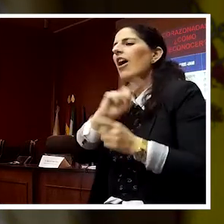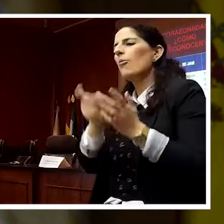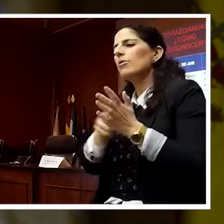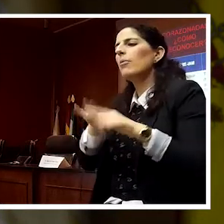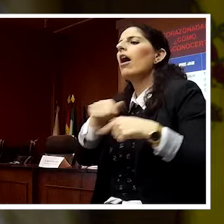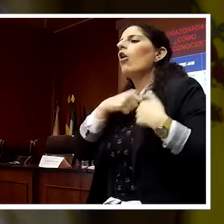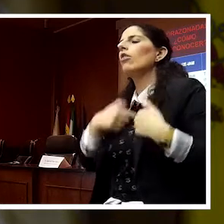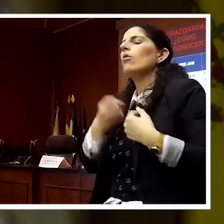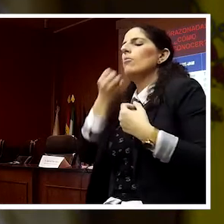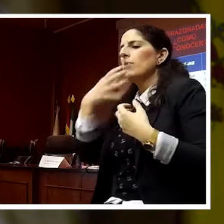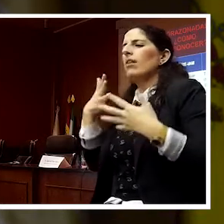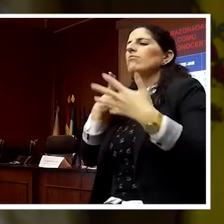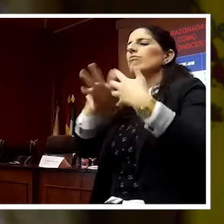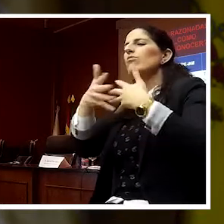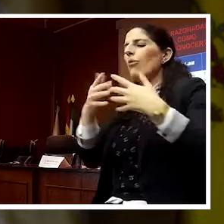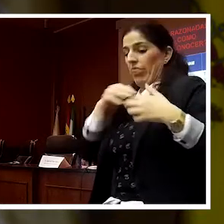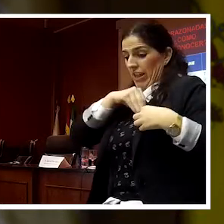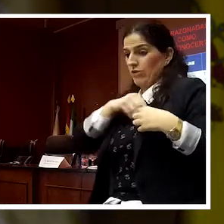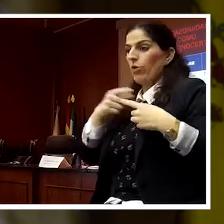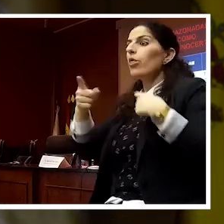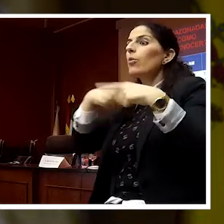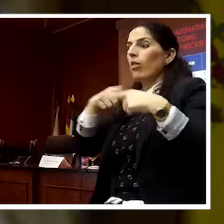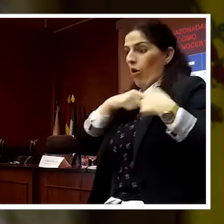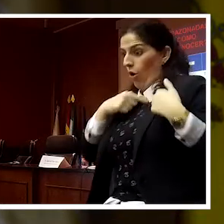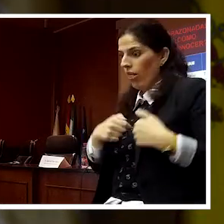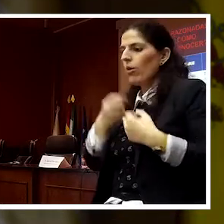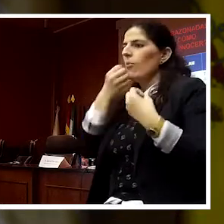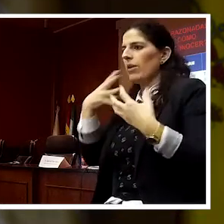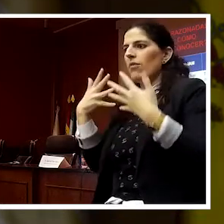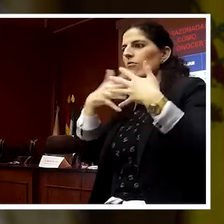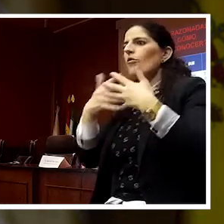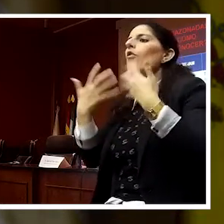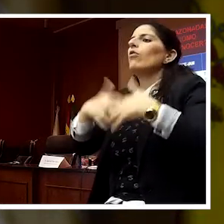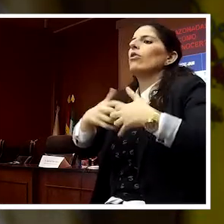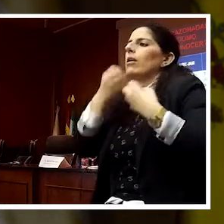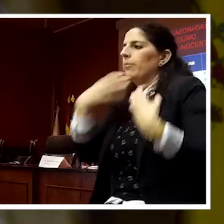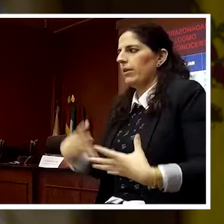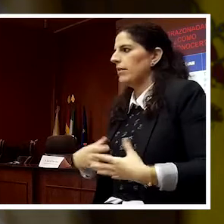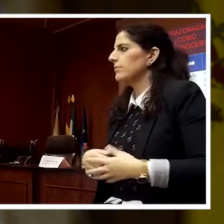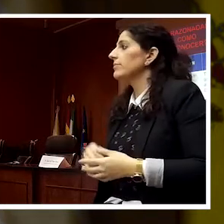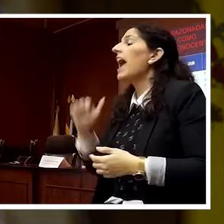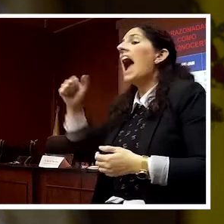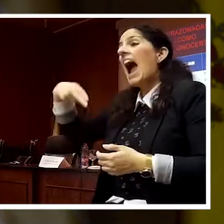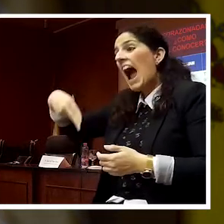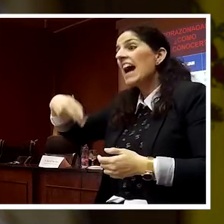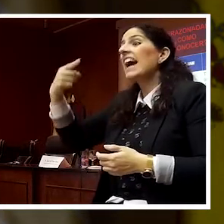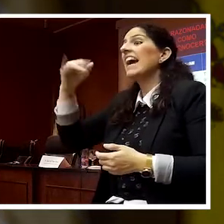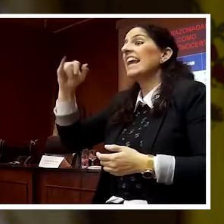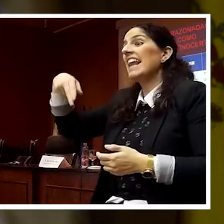el aumento de la demanda. De manera que la angina es, digamos, el